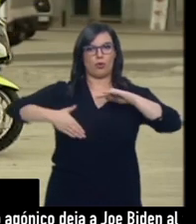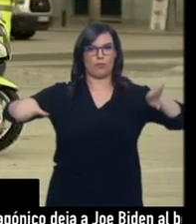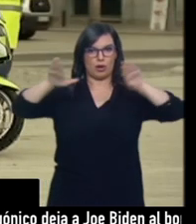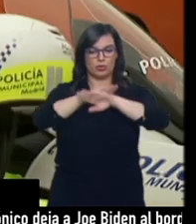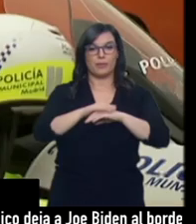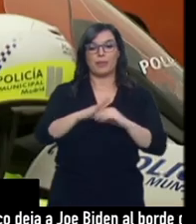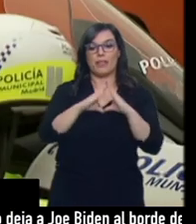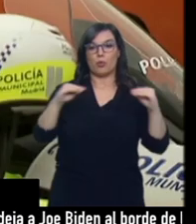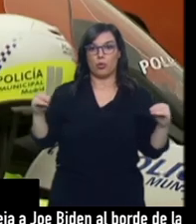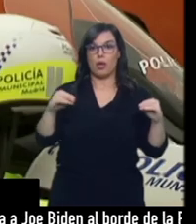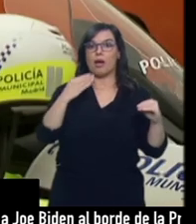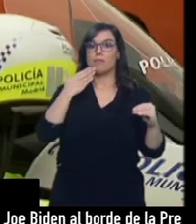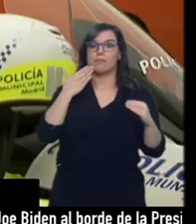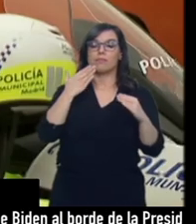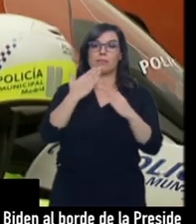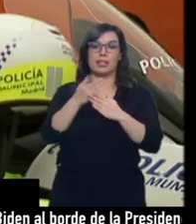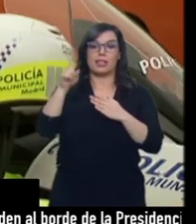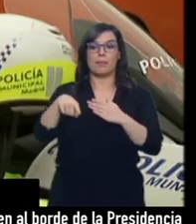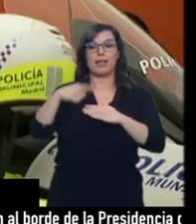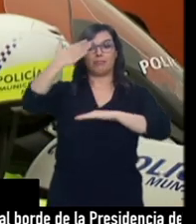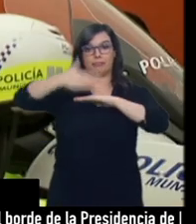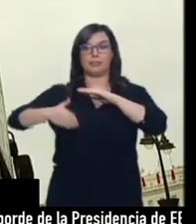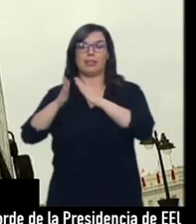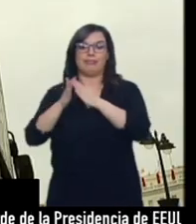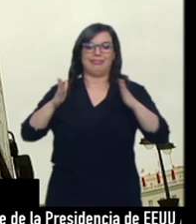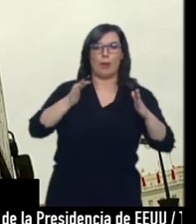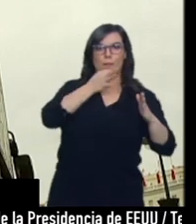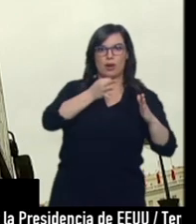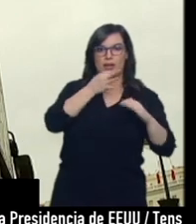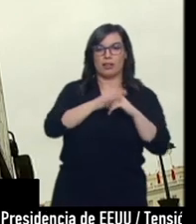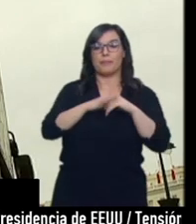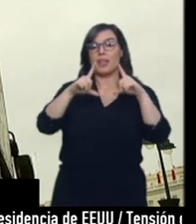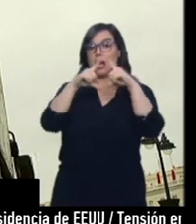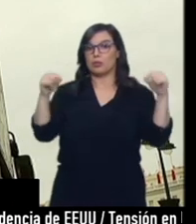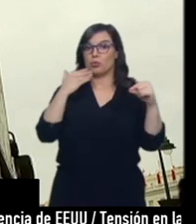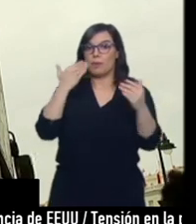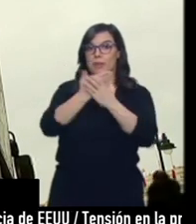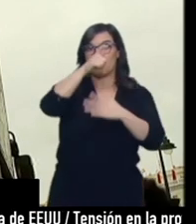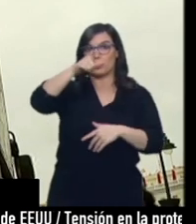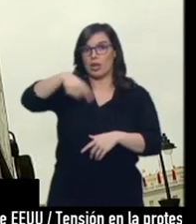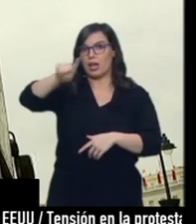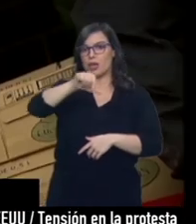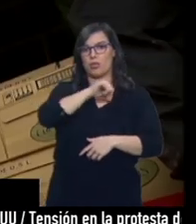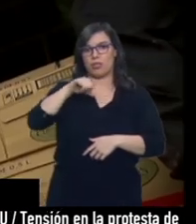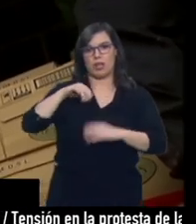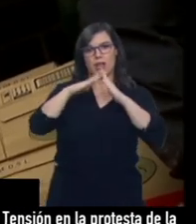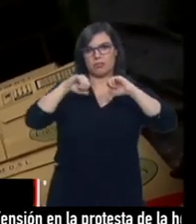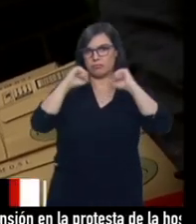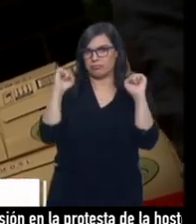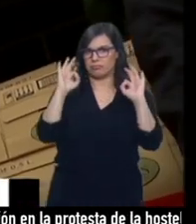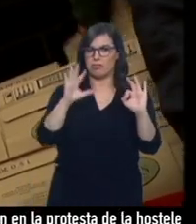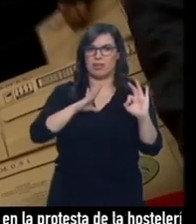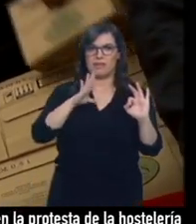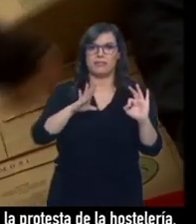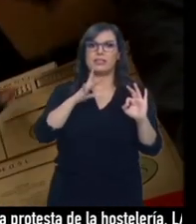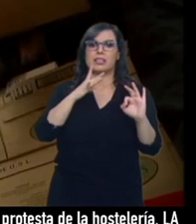de queda se alargue hasta la tarde y Asturias ha pedido a sus habitantes que se autoconfinen y propone franjas horarias